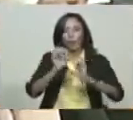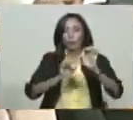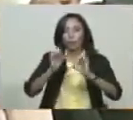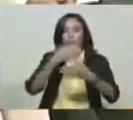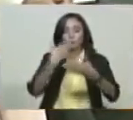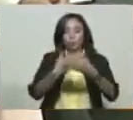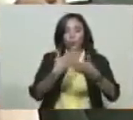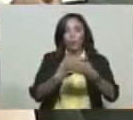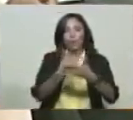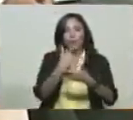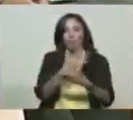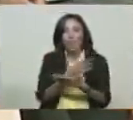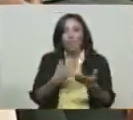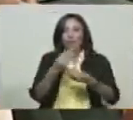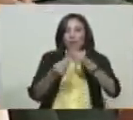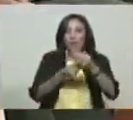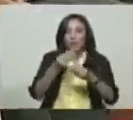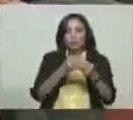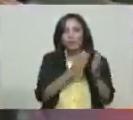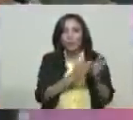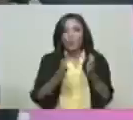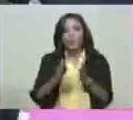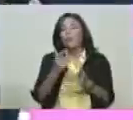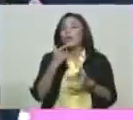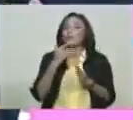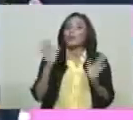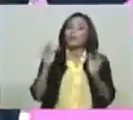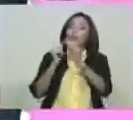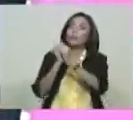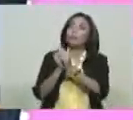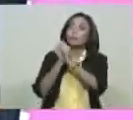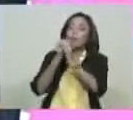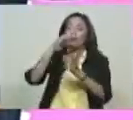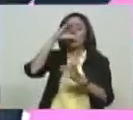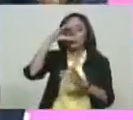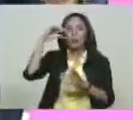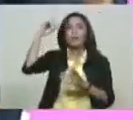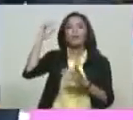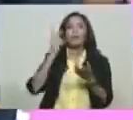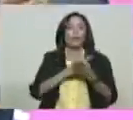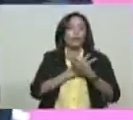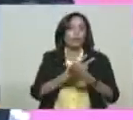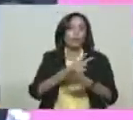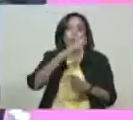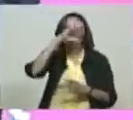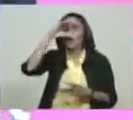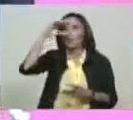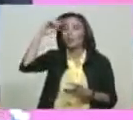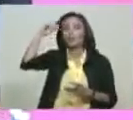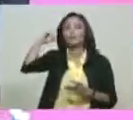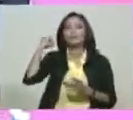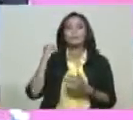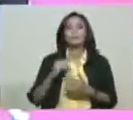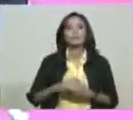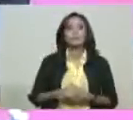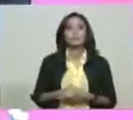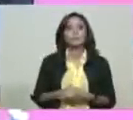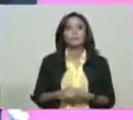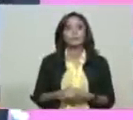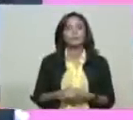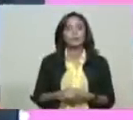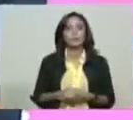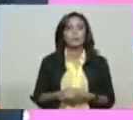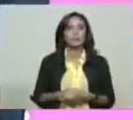Y dije que sea lo que Dios quiera, que salga lo que la conciencia diga. Y la